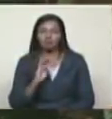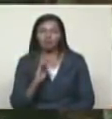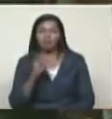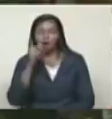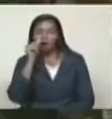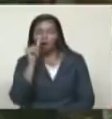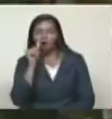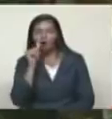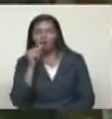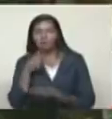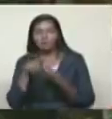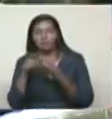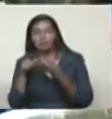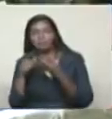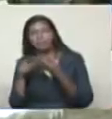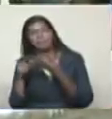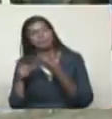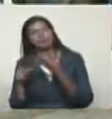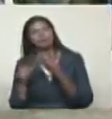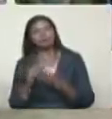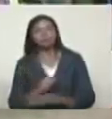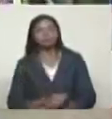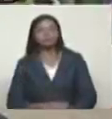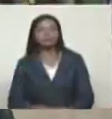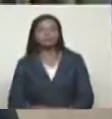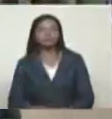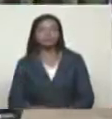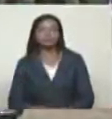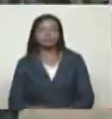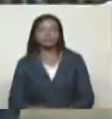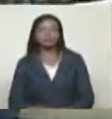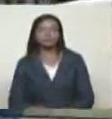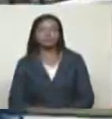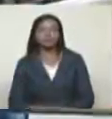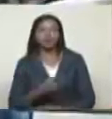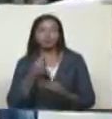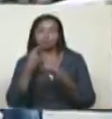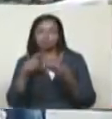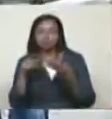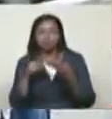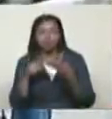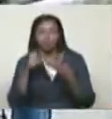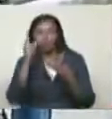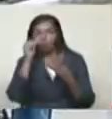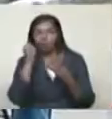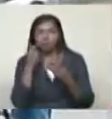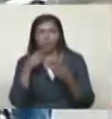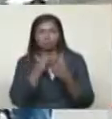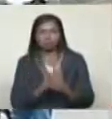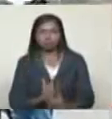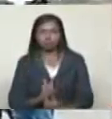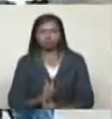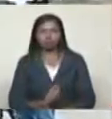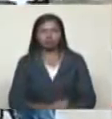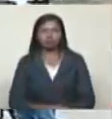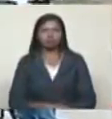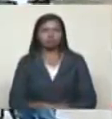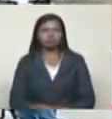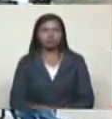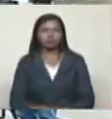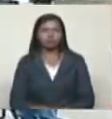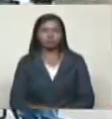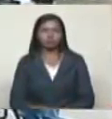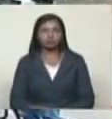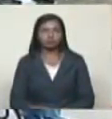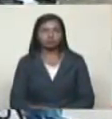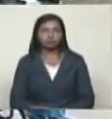Gerardo Páez Cabrera, jefe del Estado Mayor y segundo comandante del Comando de Zona de la Guardia Nacional Bolivariana del Estado Aragua. Coronel Fabio José